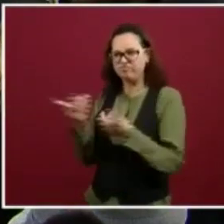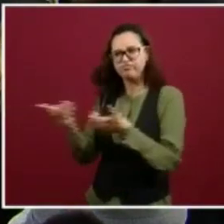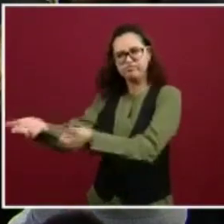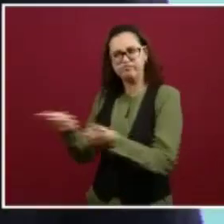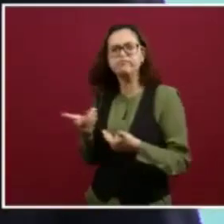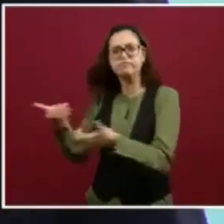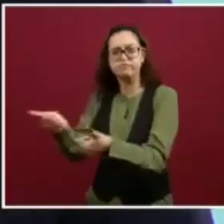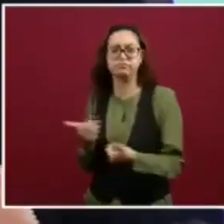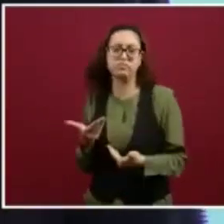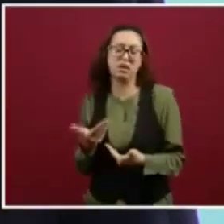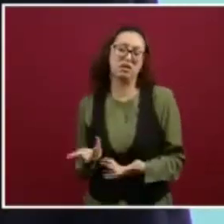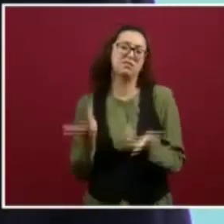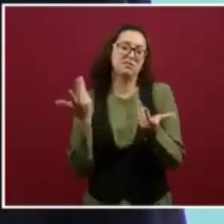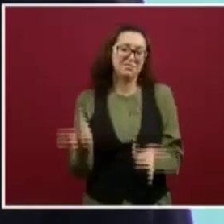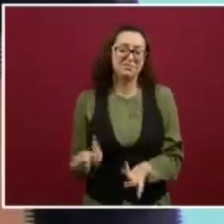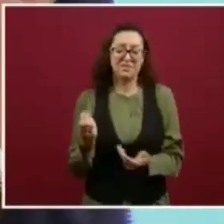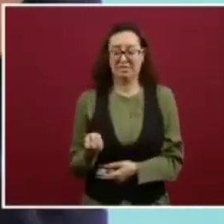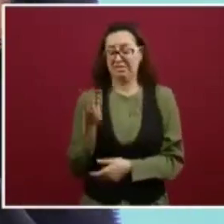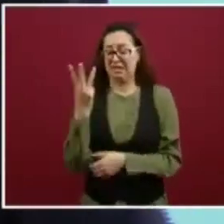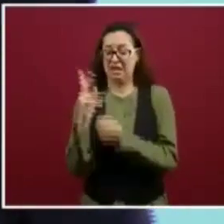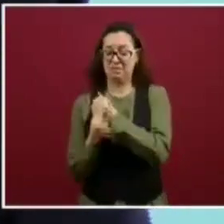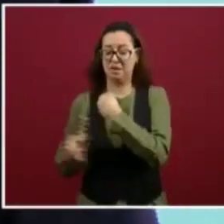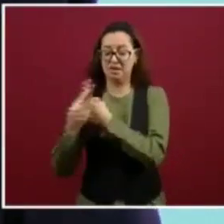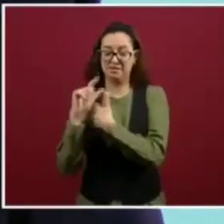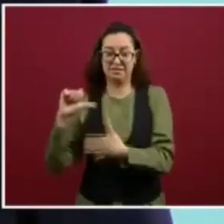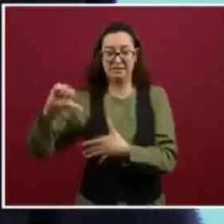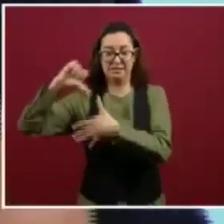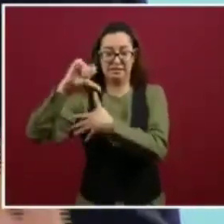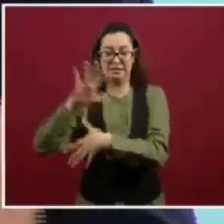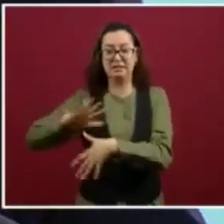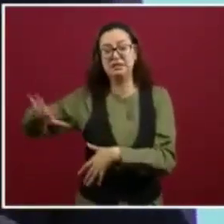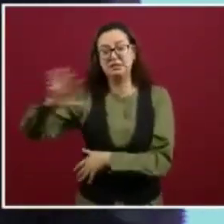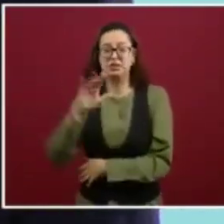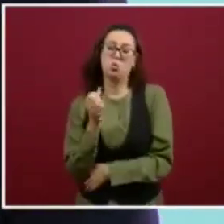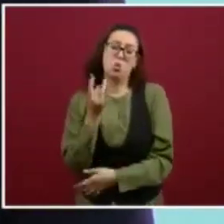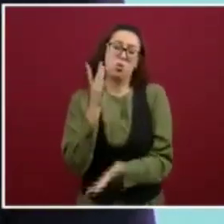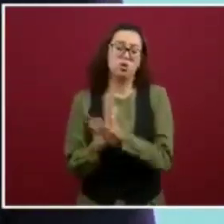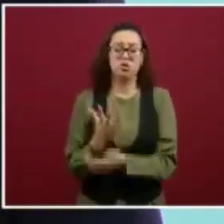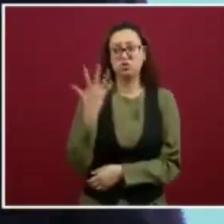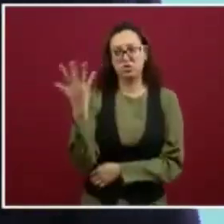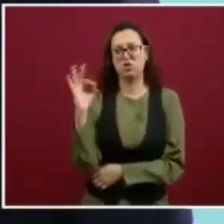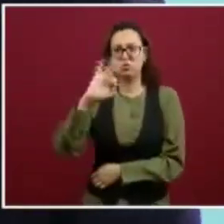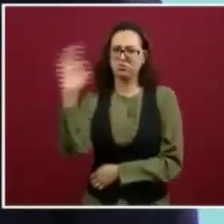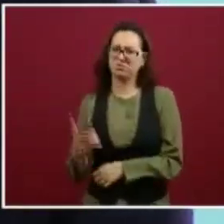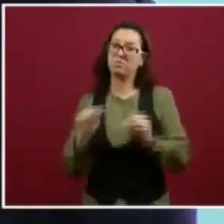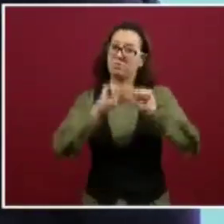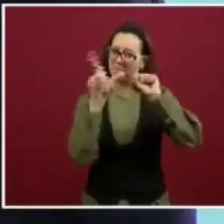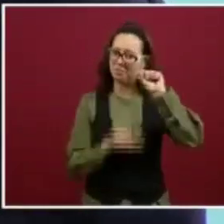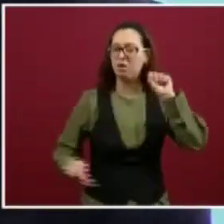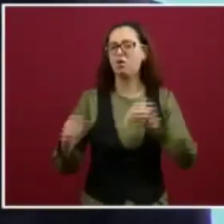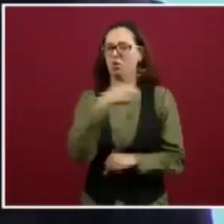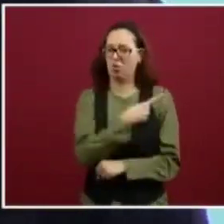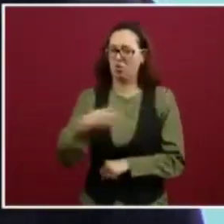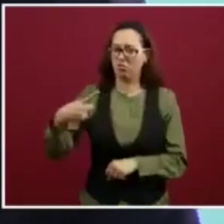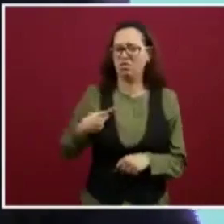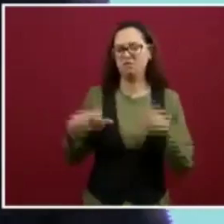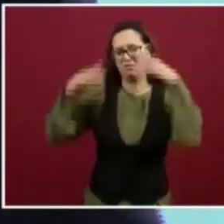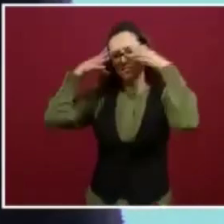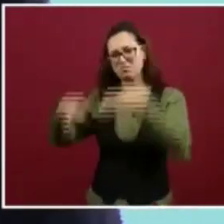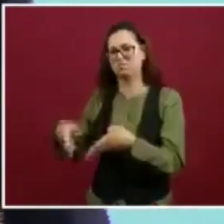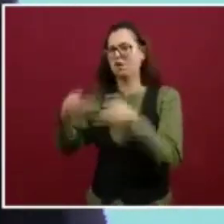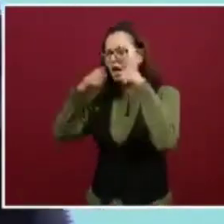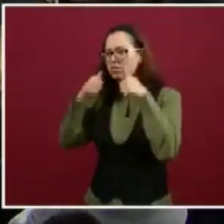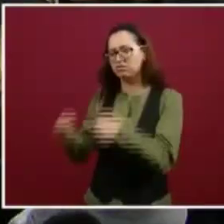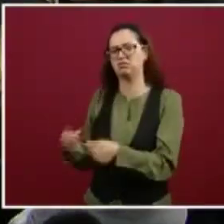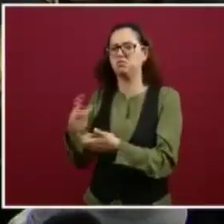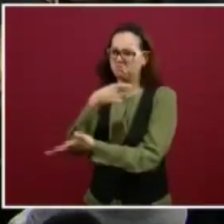de Centroamérica solamente exportan el 5%. Ahí tenemos un deber y ese deber lo podemos resolver. Vamos